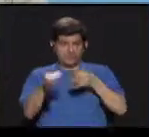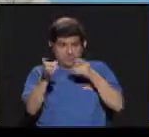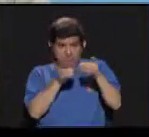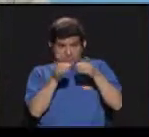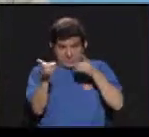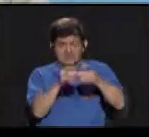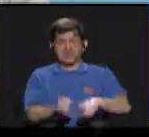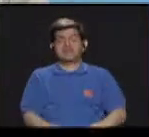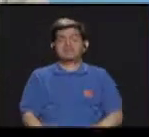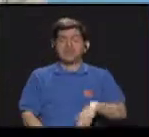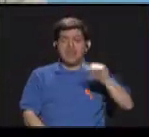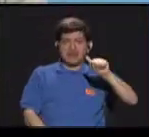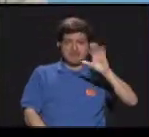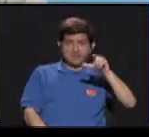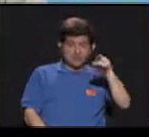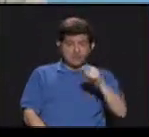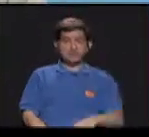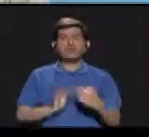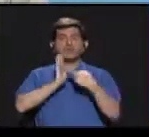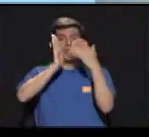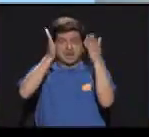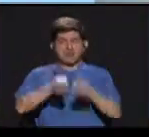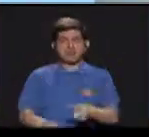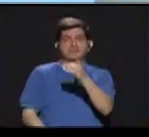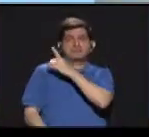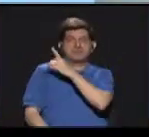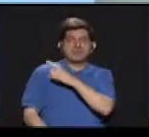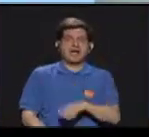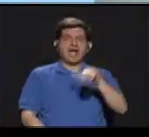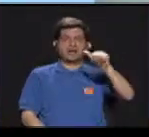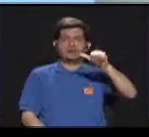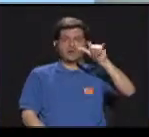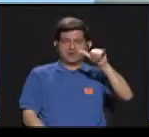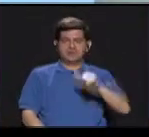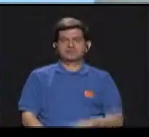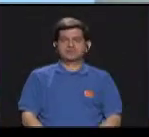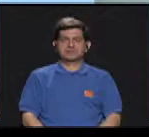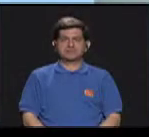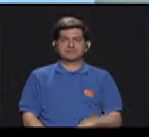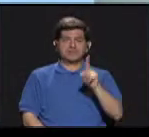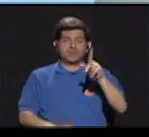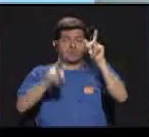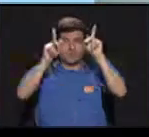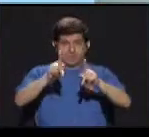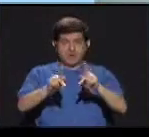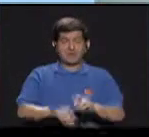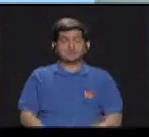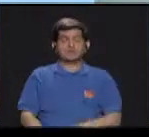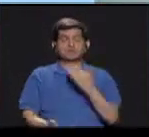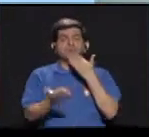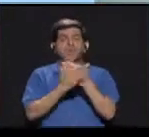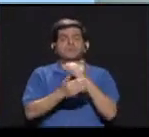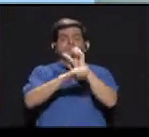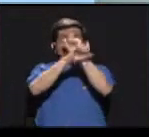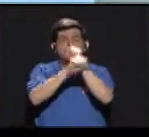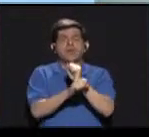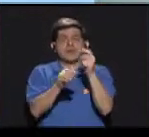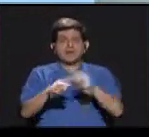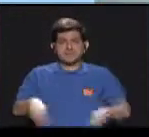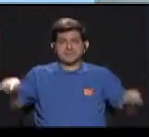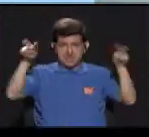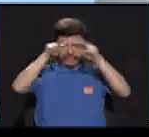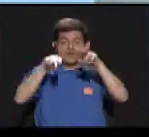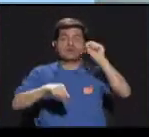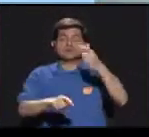Catania y que representa él mismo, con la dirección de Antonio Iglesias. Básicamente un abanderado de las buenas costumbres, de